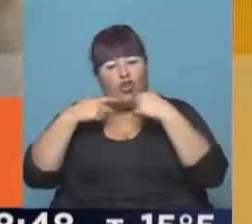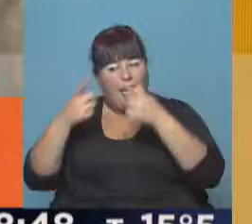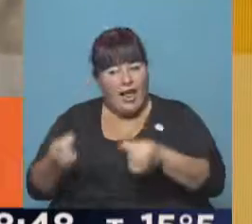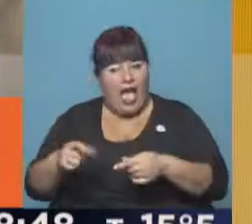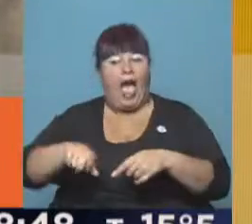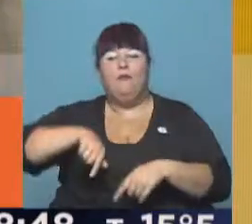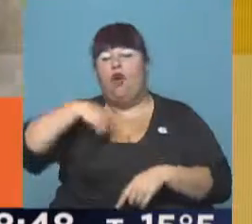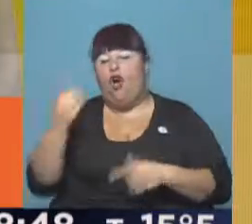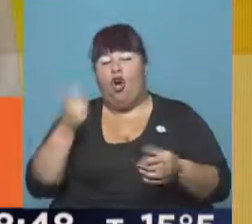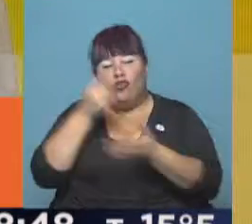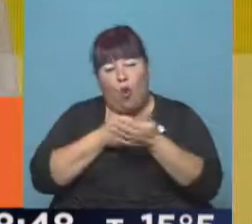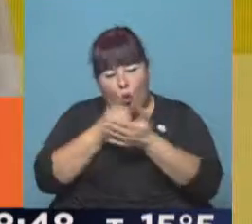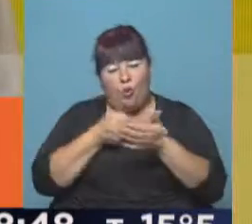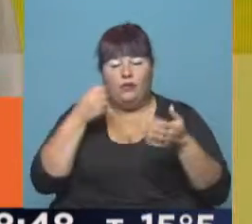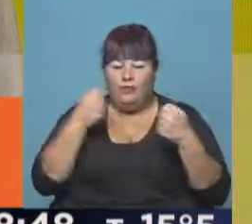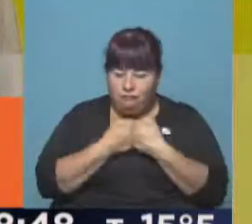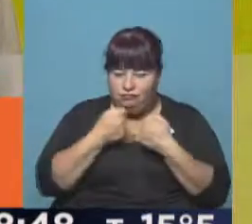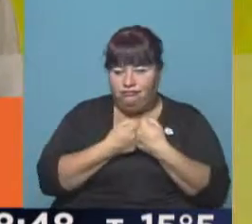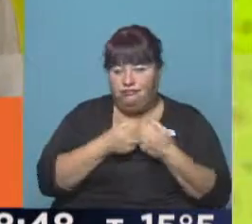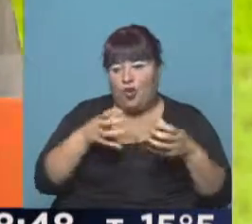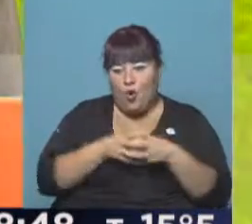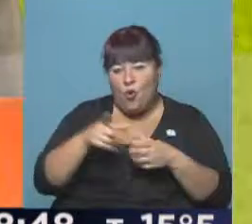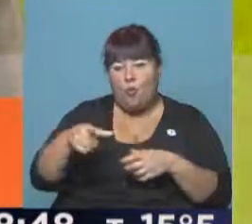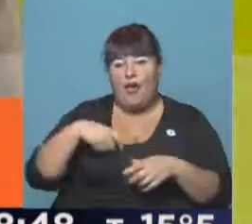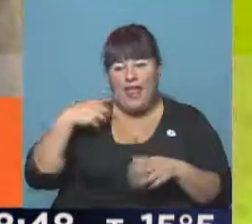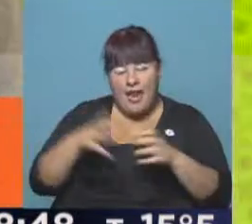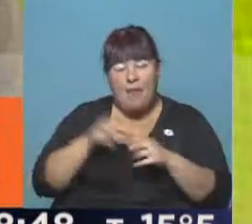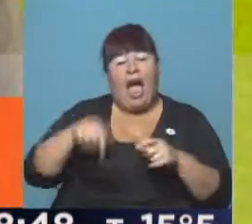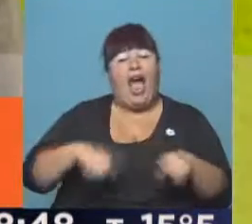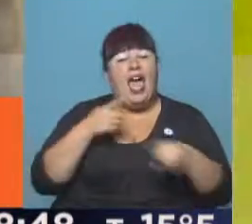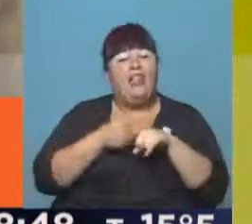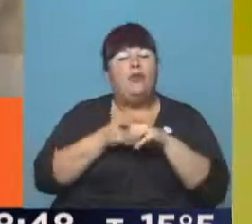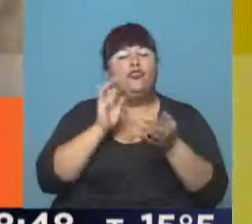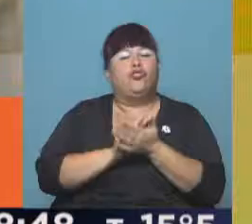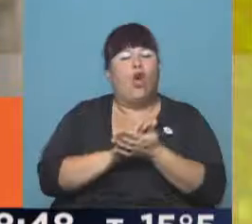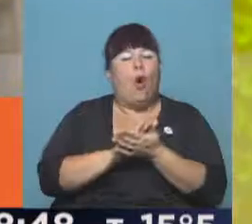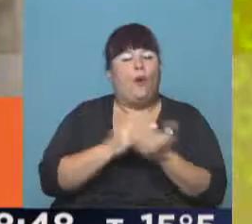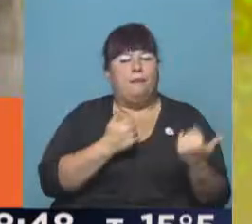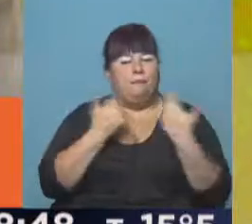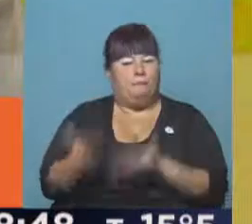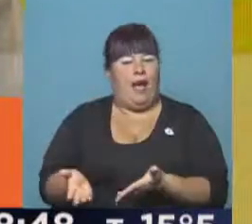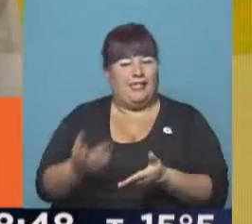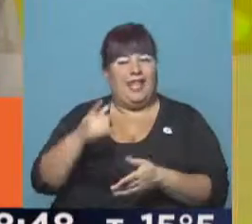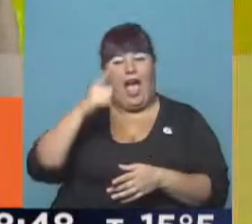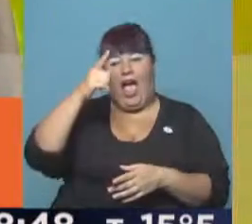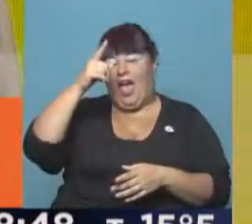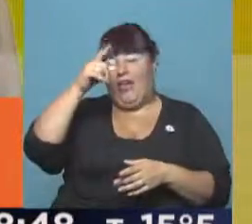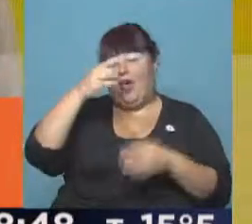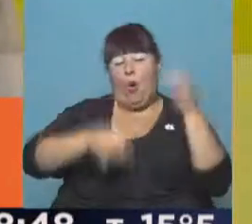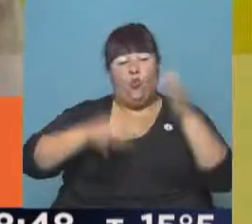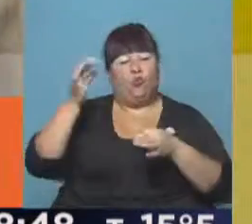otras peleas que quedan desde el sector gremial y ahora hay una discusión que tiene que ver con el traspaso de los